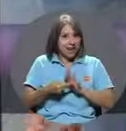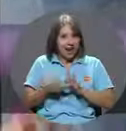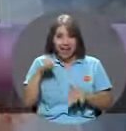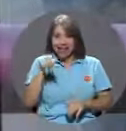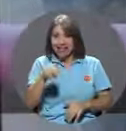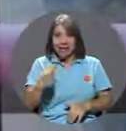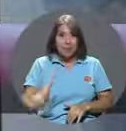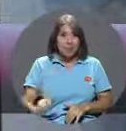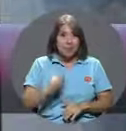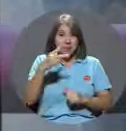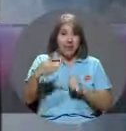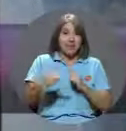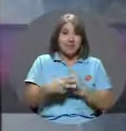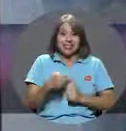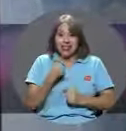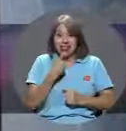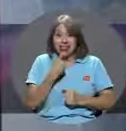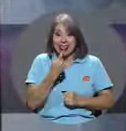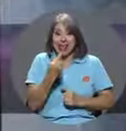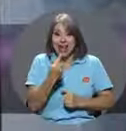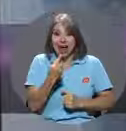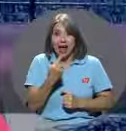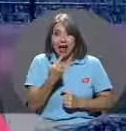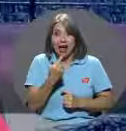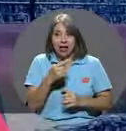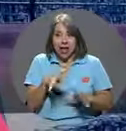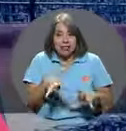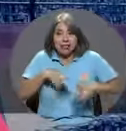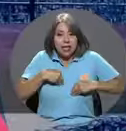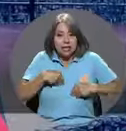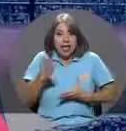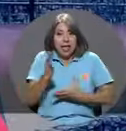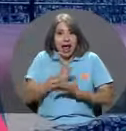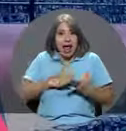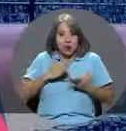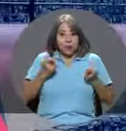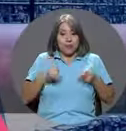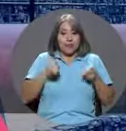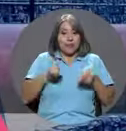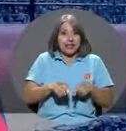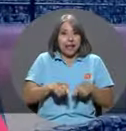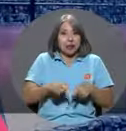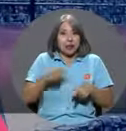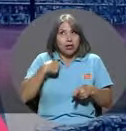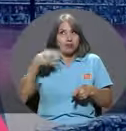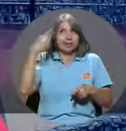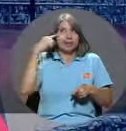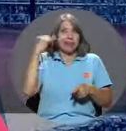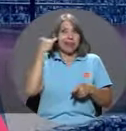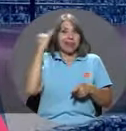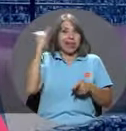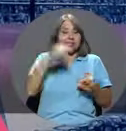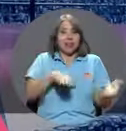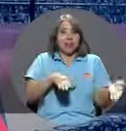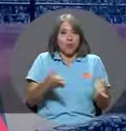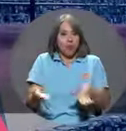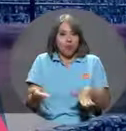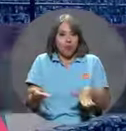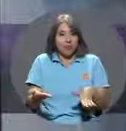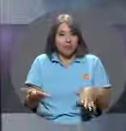que esa primera verbalización y aceptación de que algo me está pasando, que me está llevando a tener ideas de